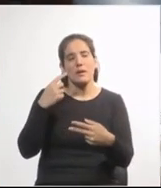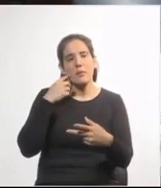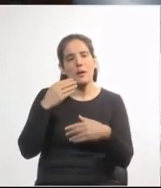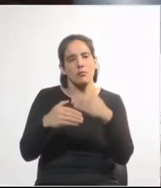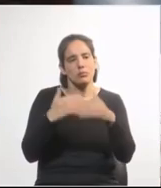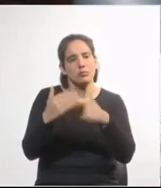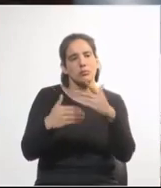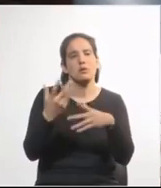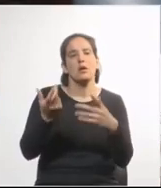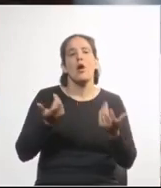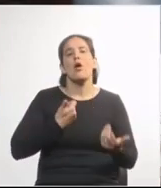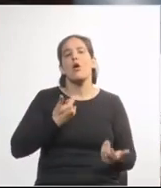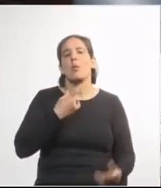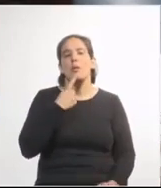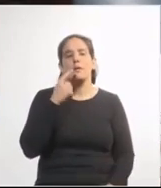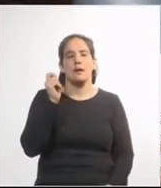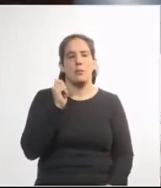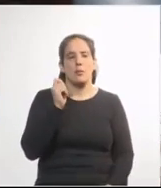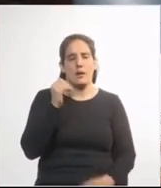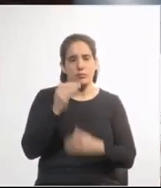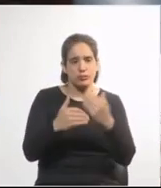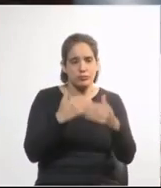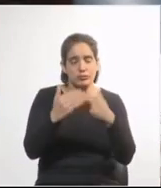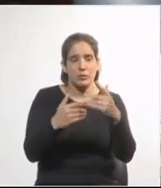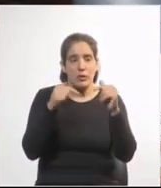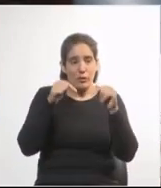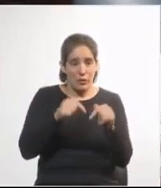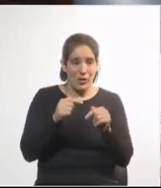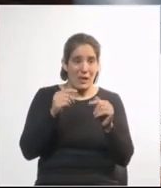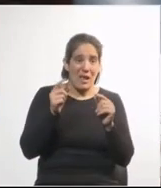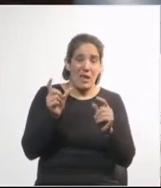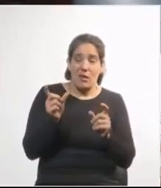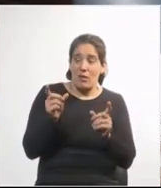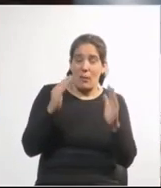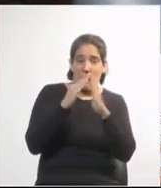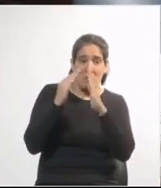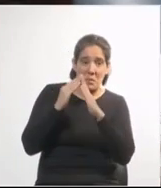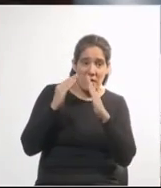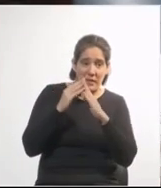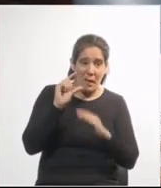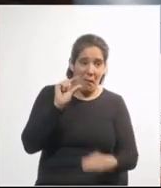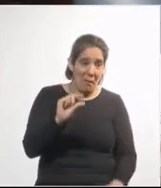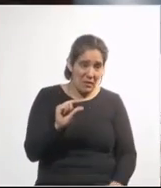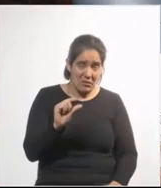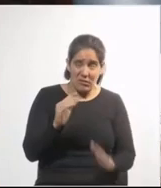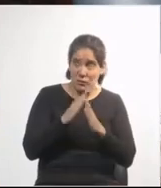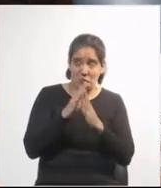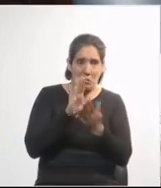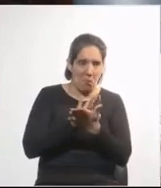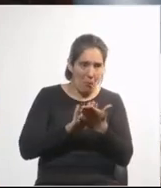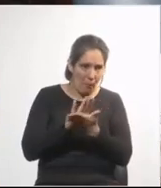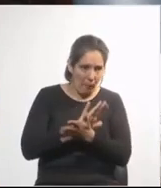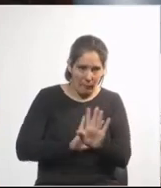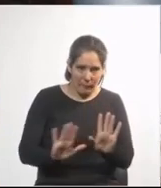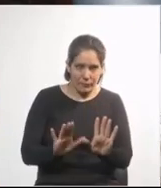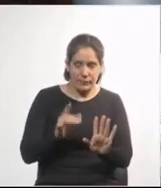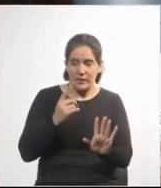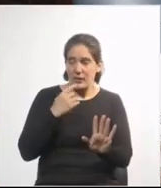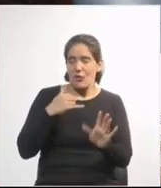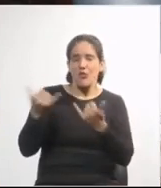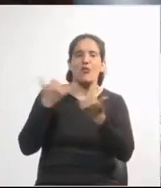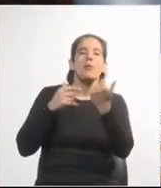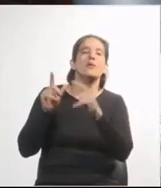marco de las políticas públicas, donde hoy tenemos menos viviendas en construcción que hace 3 años, todo lo cual surge de los